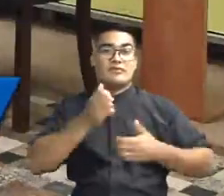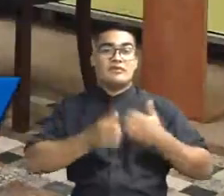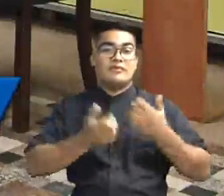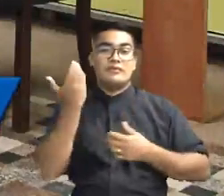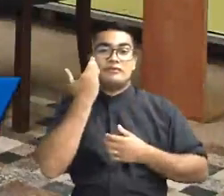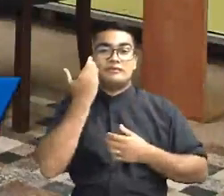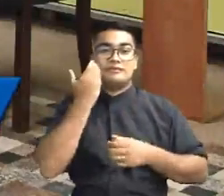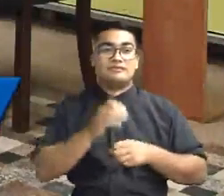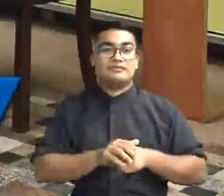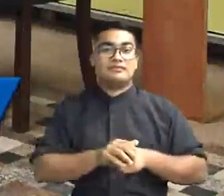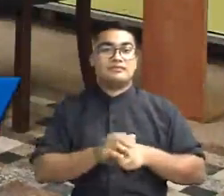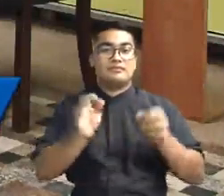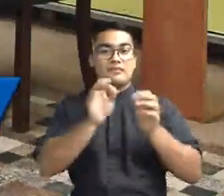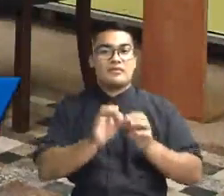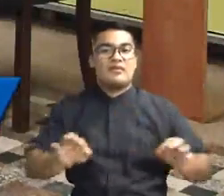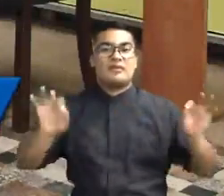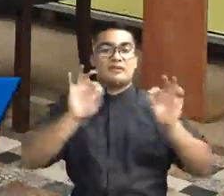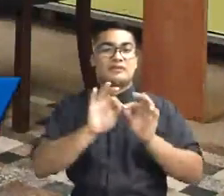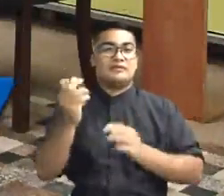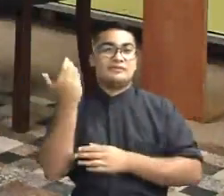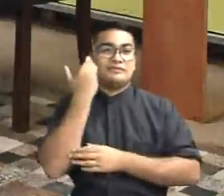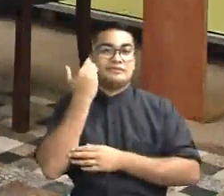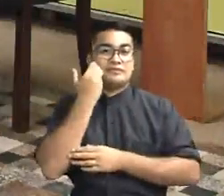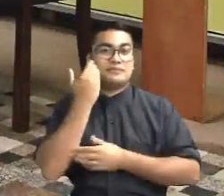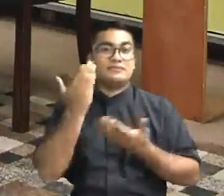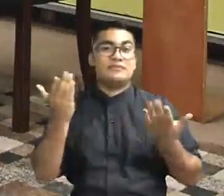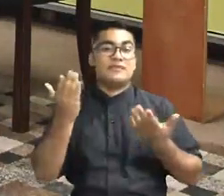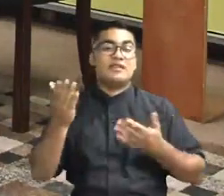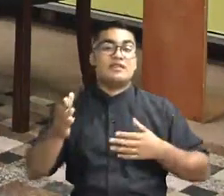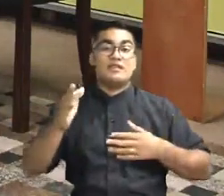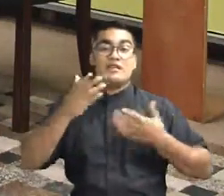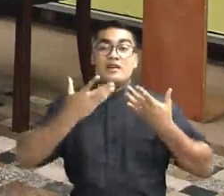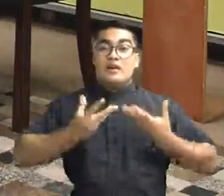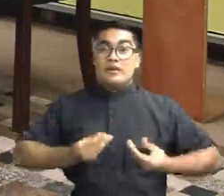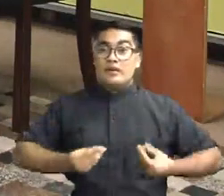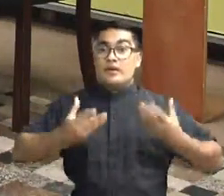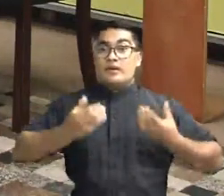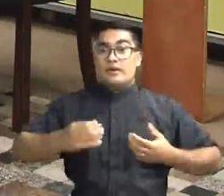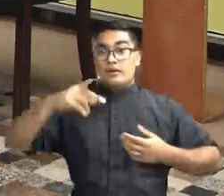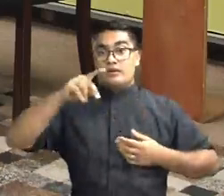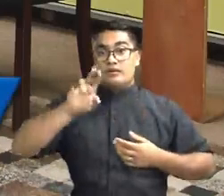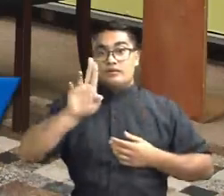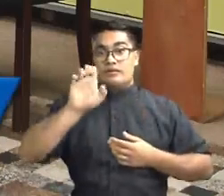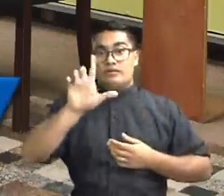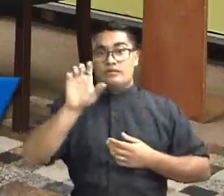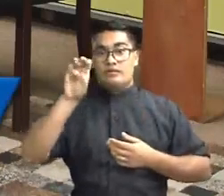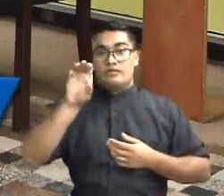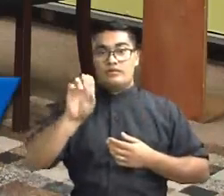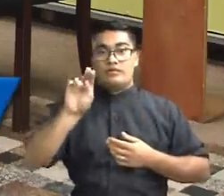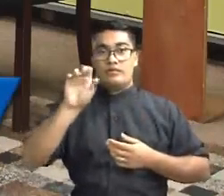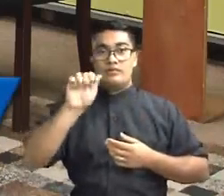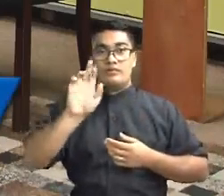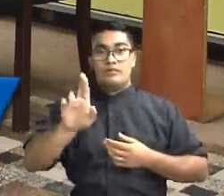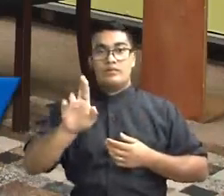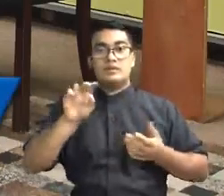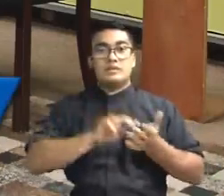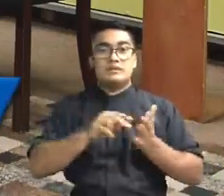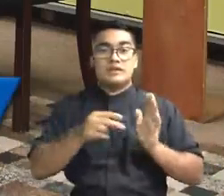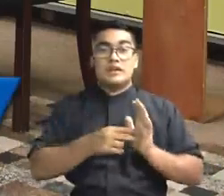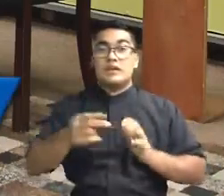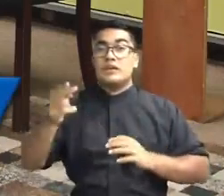la principal causa en nuestro medio de enfermedad pulmonar obstructiva crónica es el tabaquismo. El fumado es una